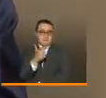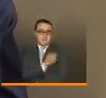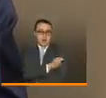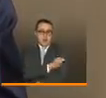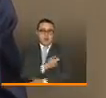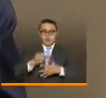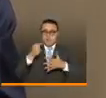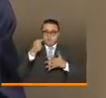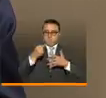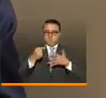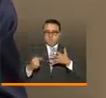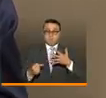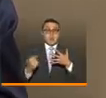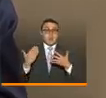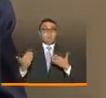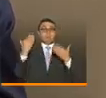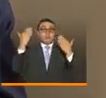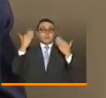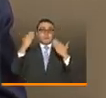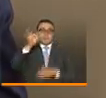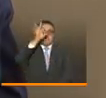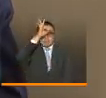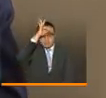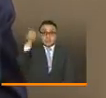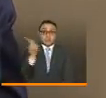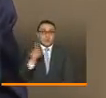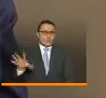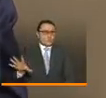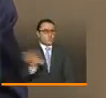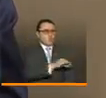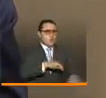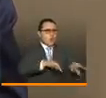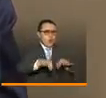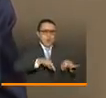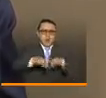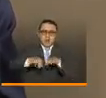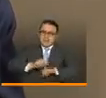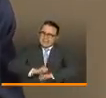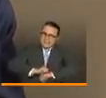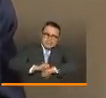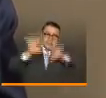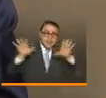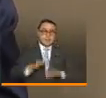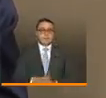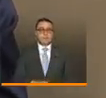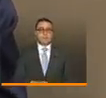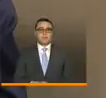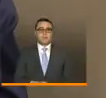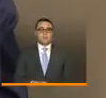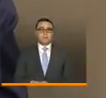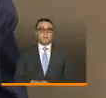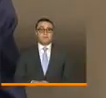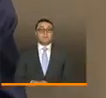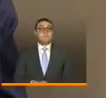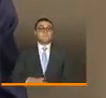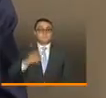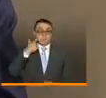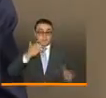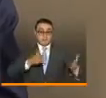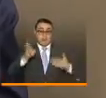los beneficios de la vacuna, que es fundamental el desarrollo del